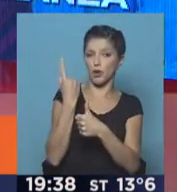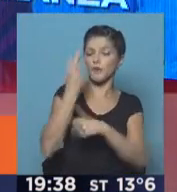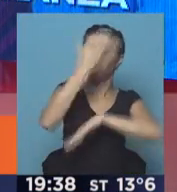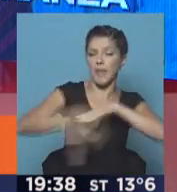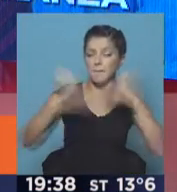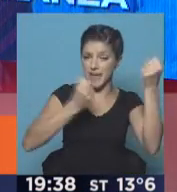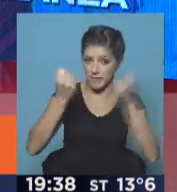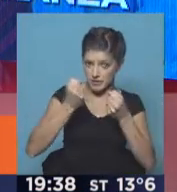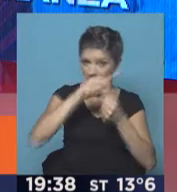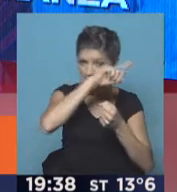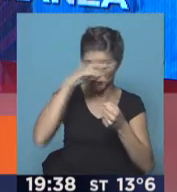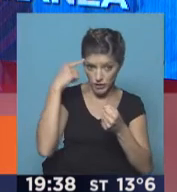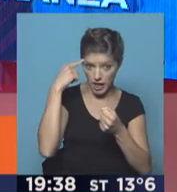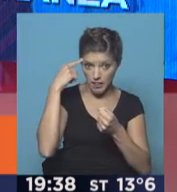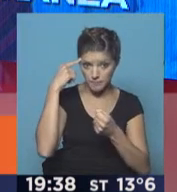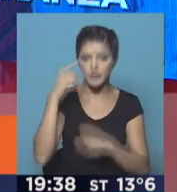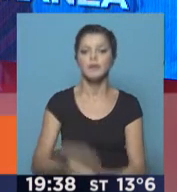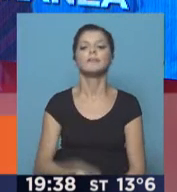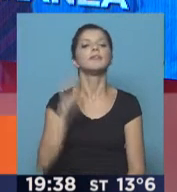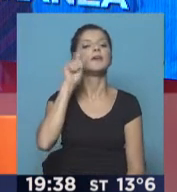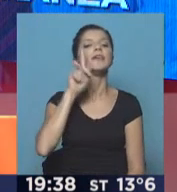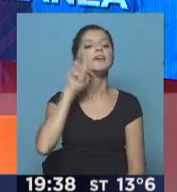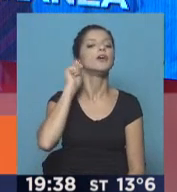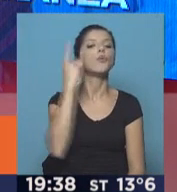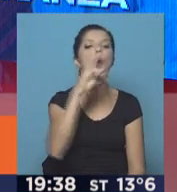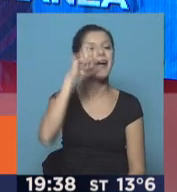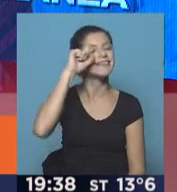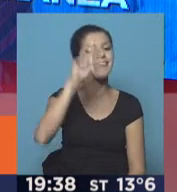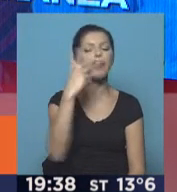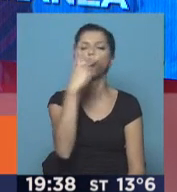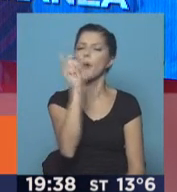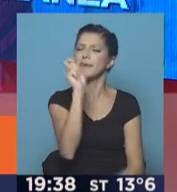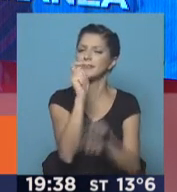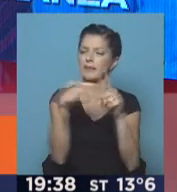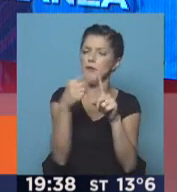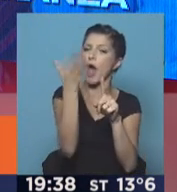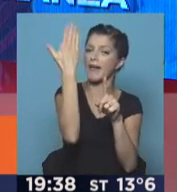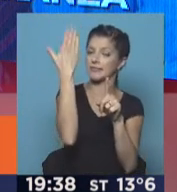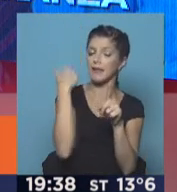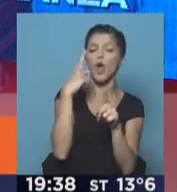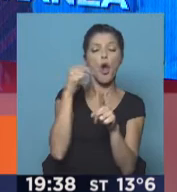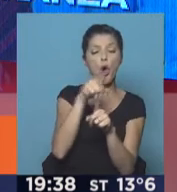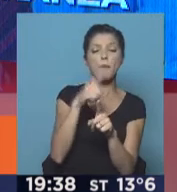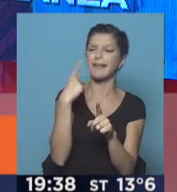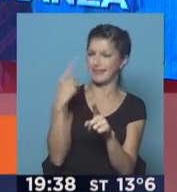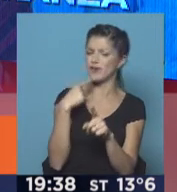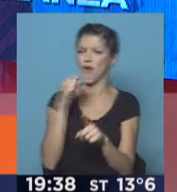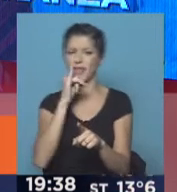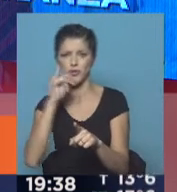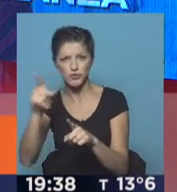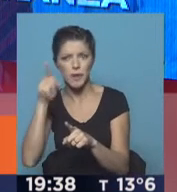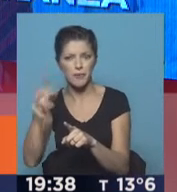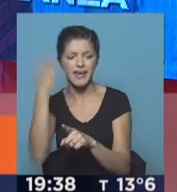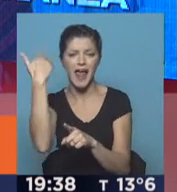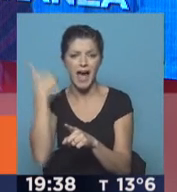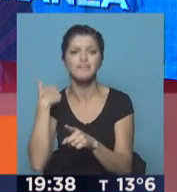nuevo director Javier Iguacel, hace 2 meses y medio y que lo denunció a López por direccionar la obra pública en favor de Lázaro